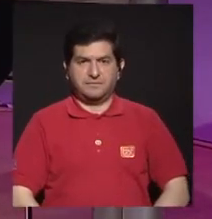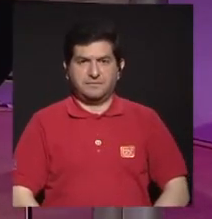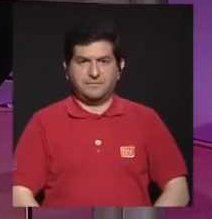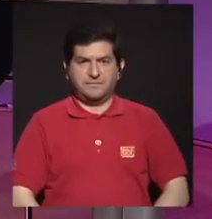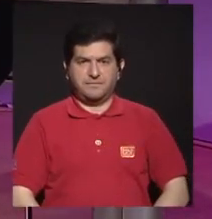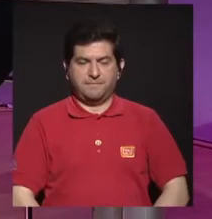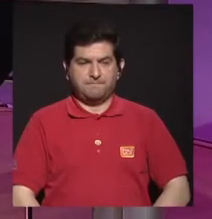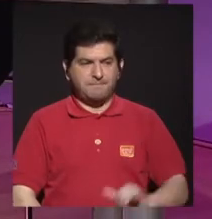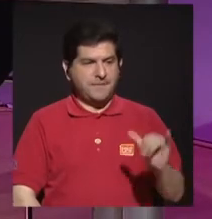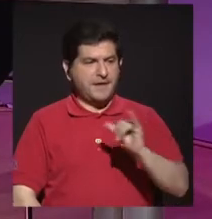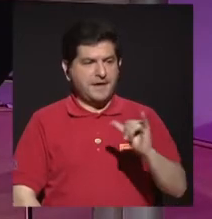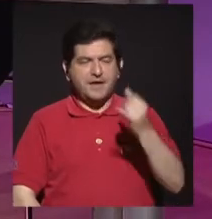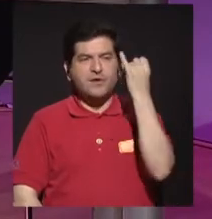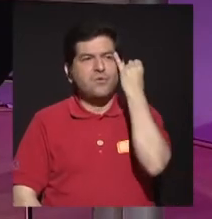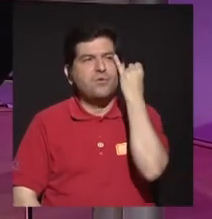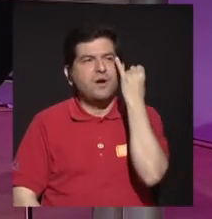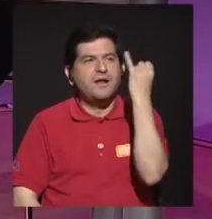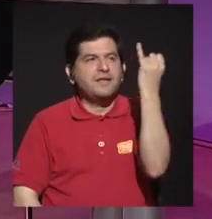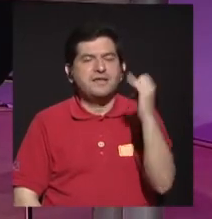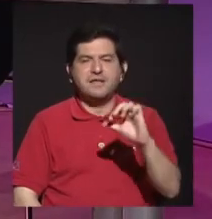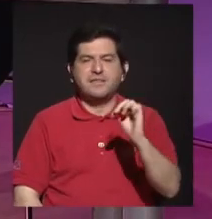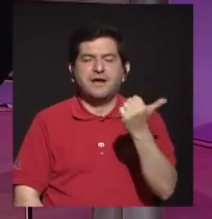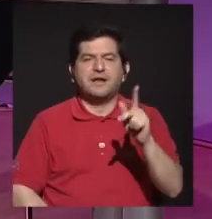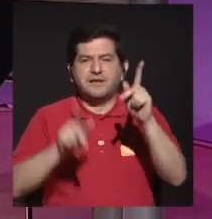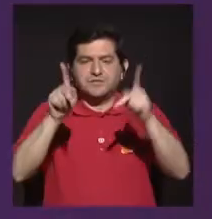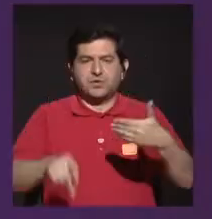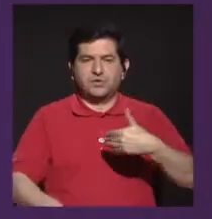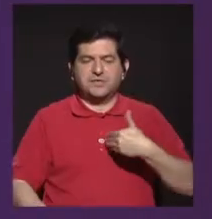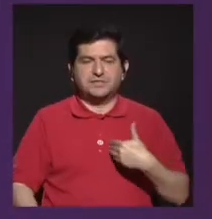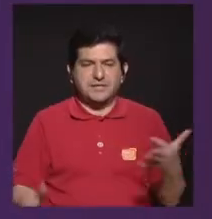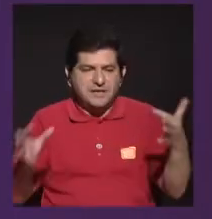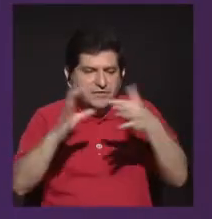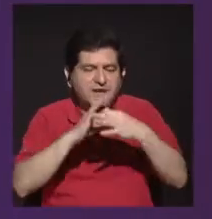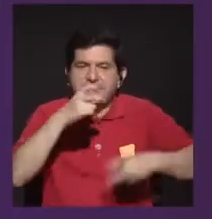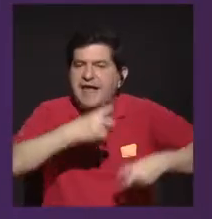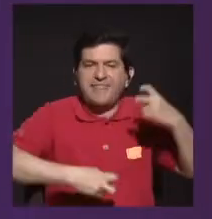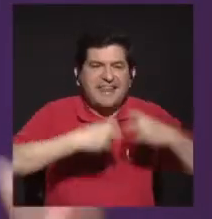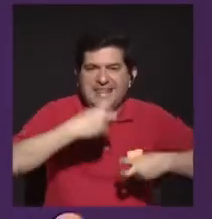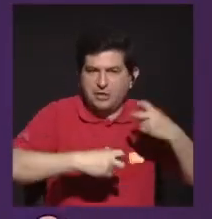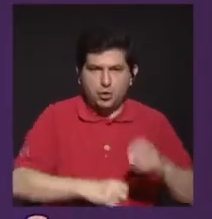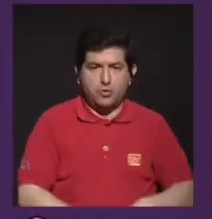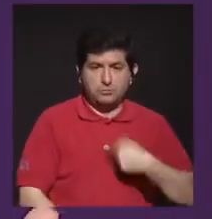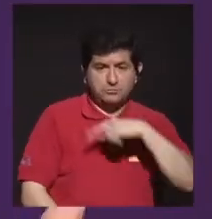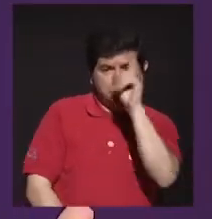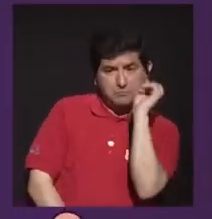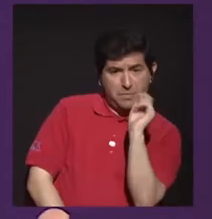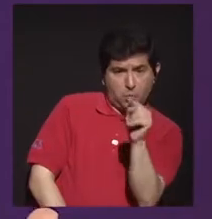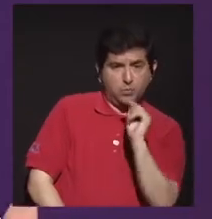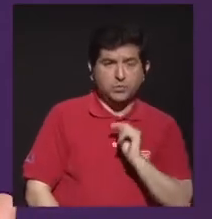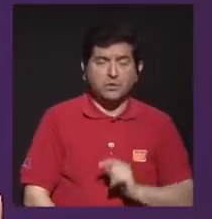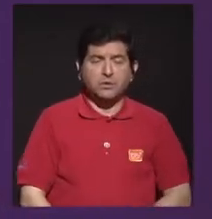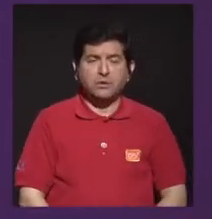tienen el mismo concepto que el resto tenemos con respecto a los delitos. Si yo te pregunto a vos